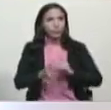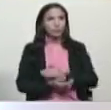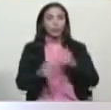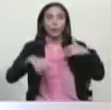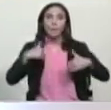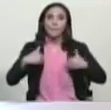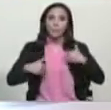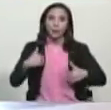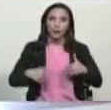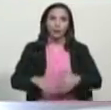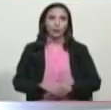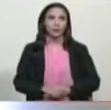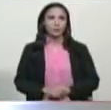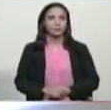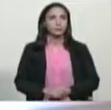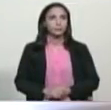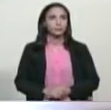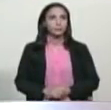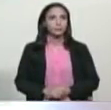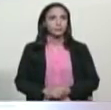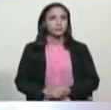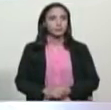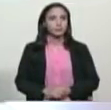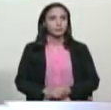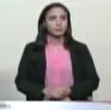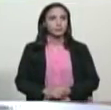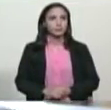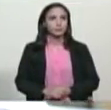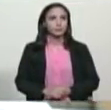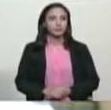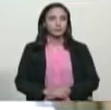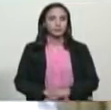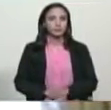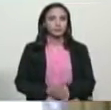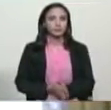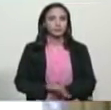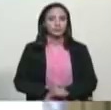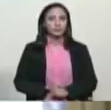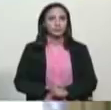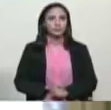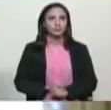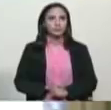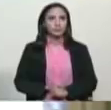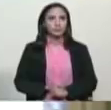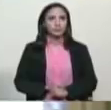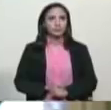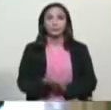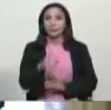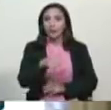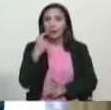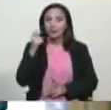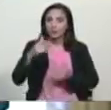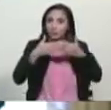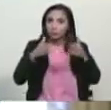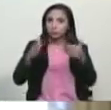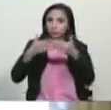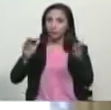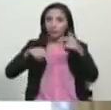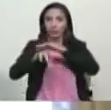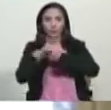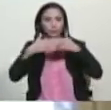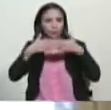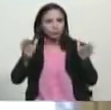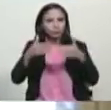de horizonte económico hacia el futuro de esta Venezuela necesaria, abierta al futuro, como hemos